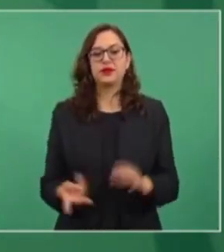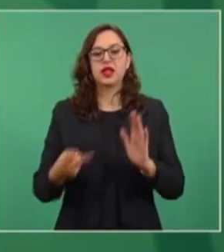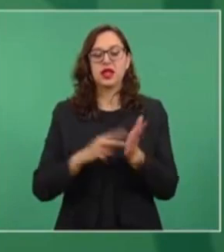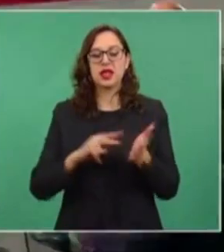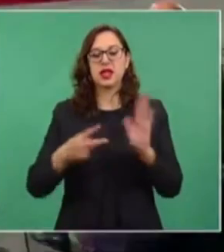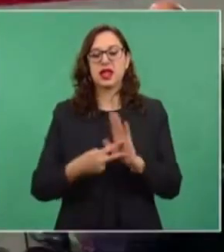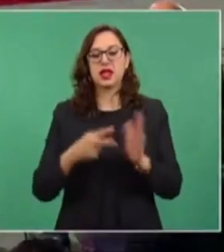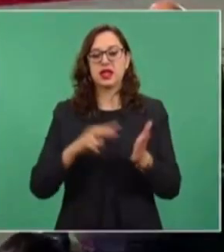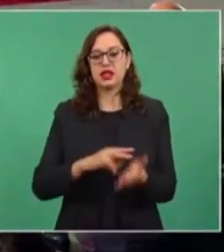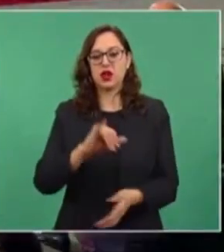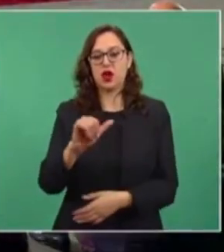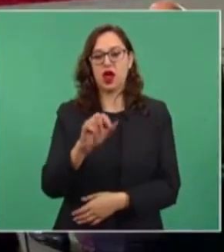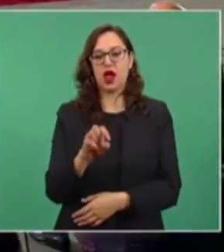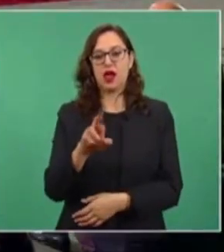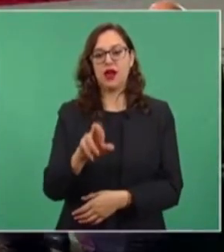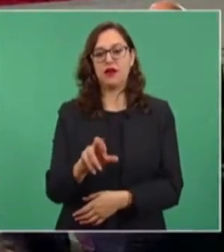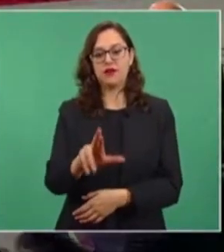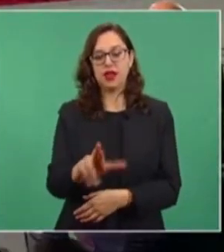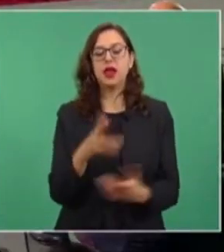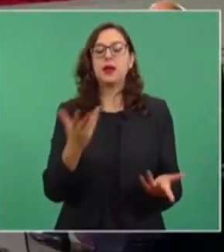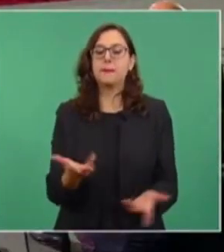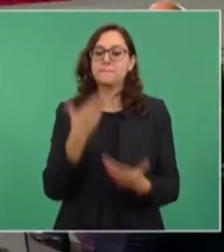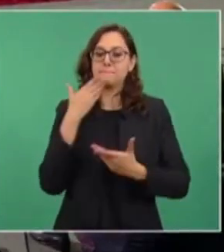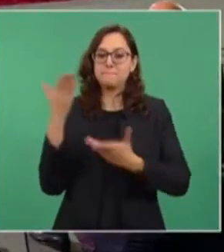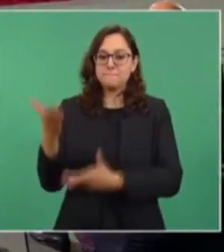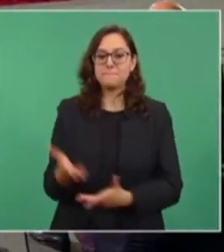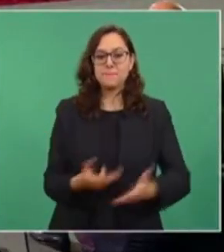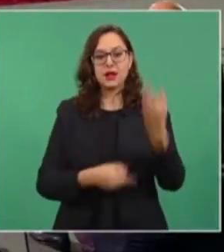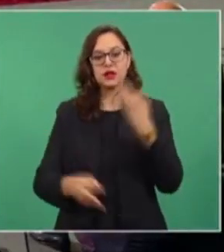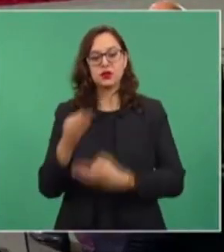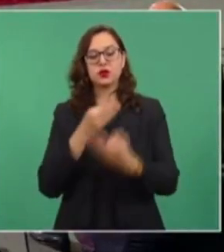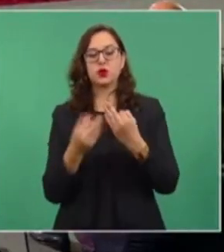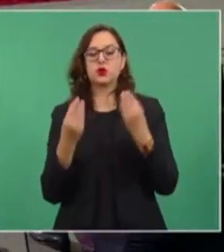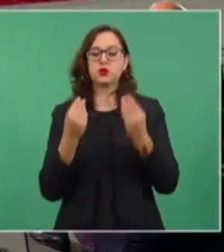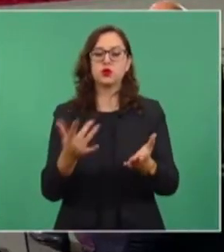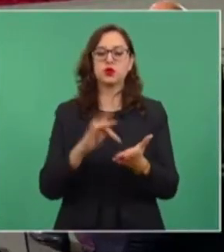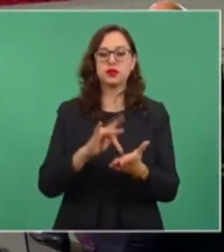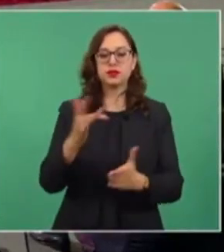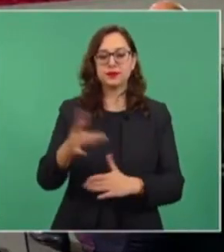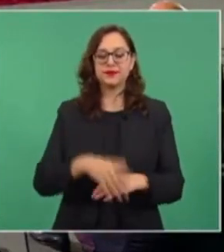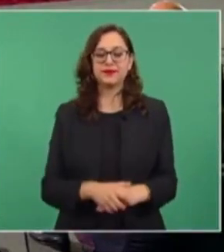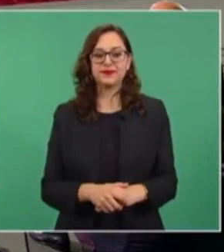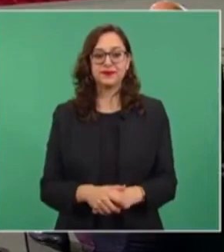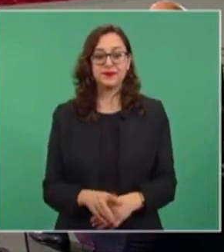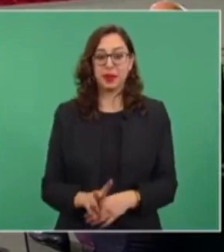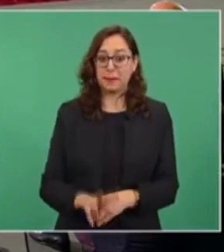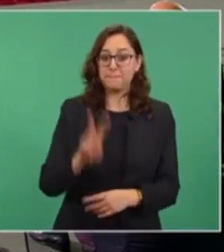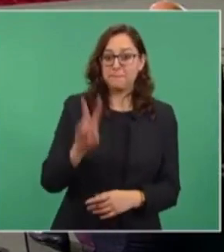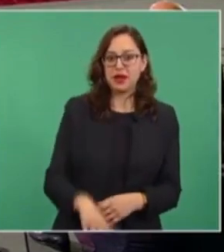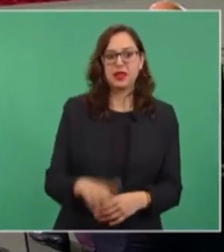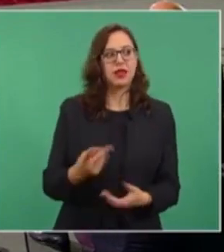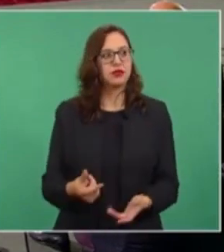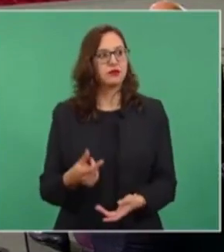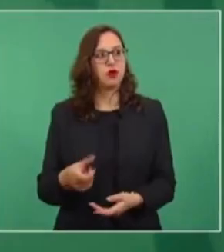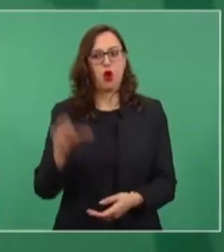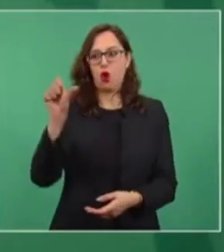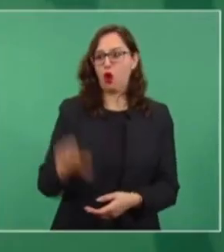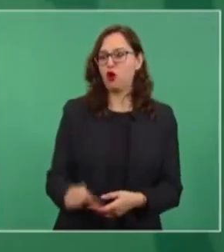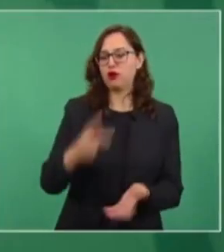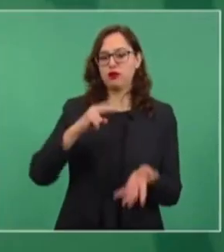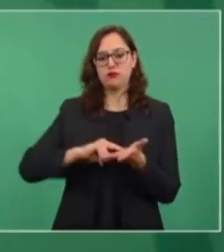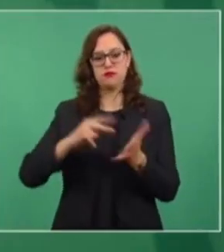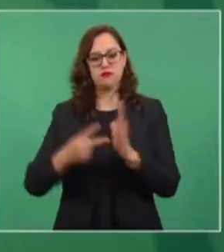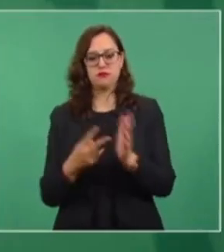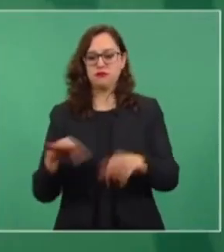Espriu, bienvenidos todos, muchas gracias por acompañarnos. Hoy es un día de júbilo para los ingenieros y para los arquitectos